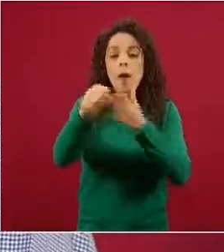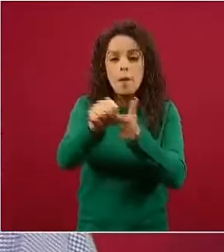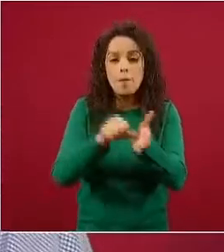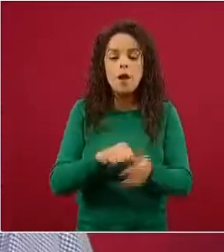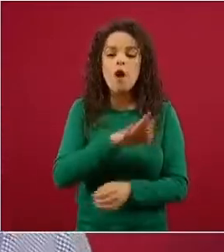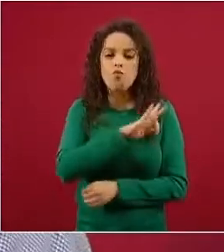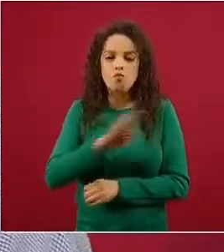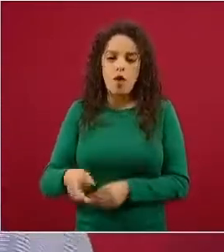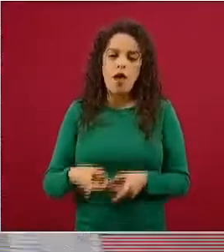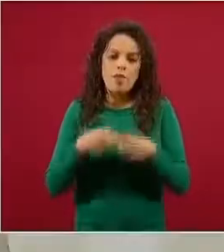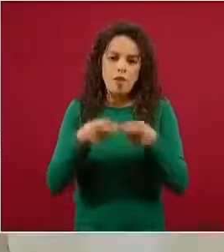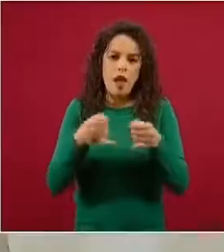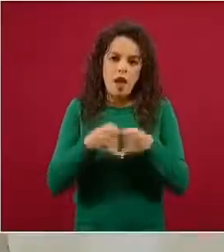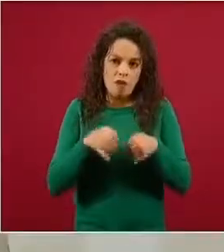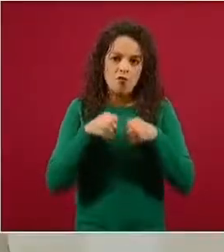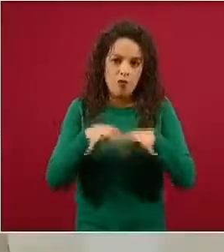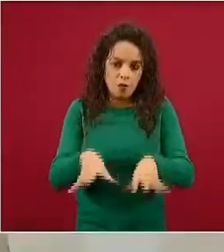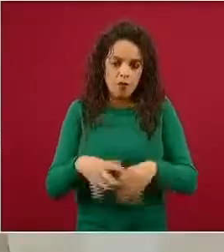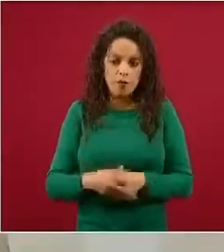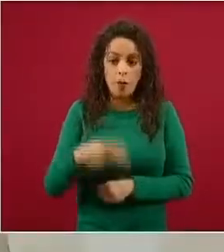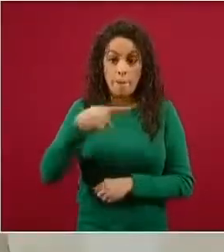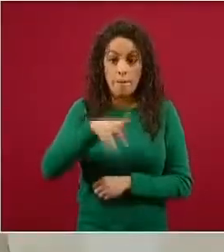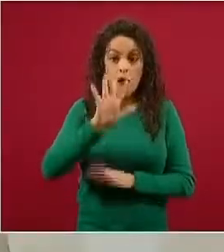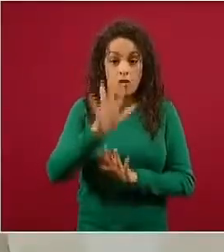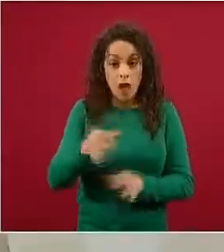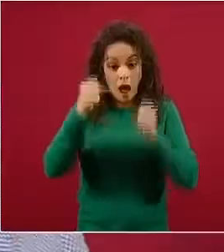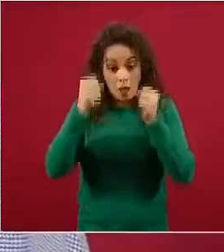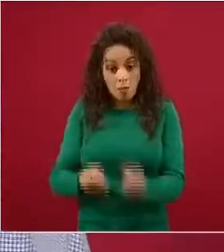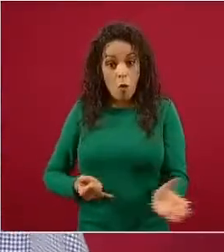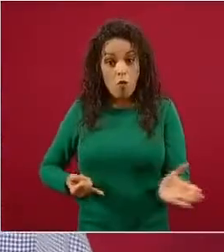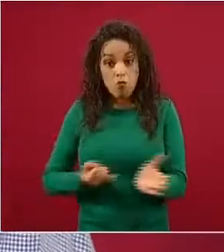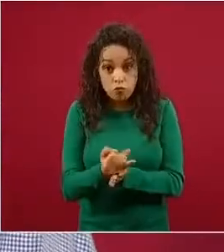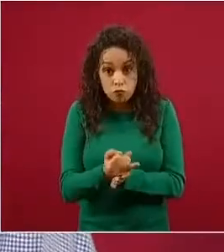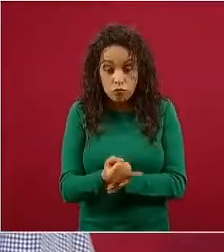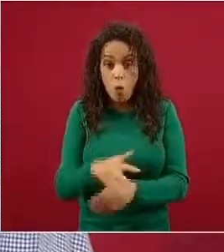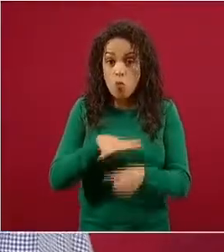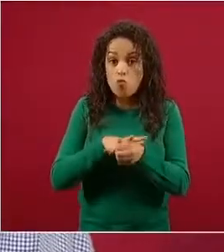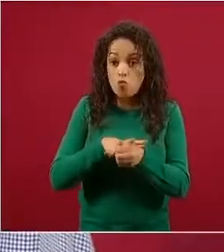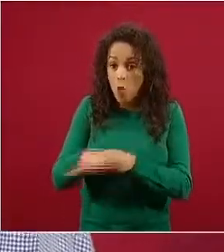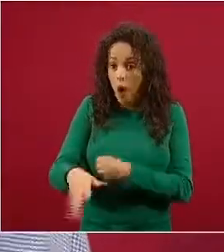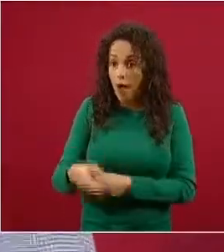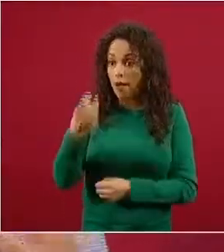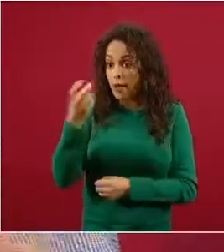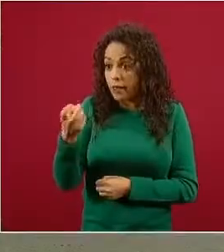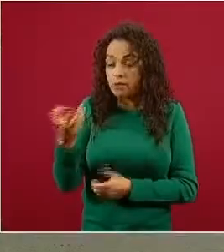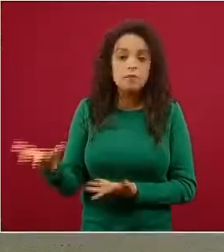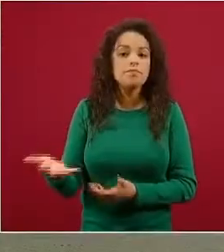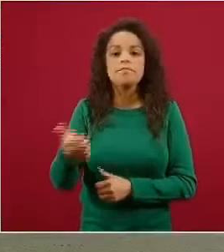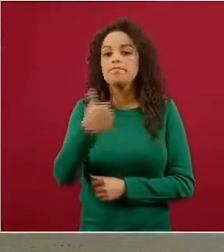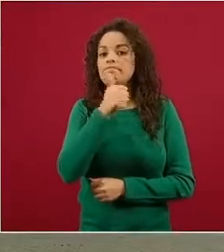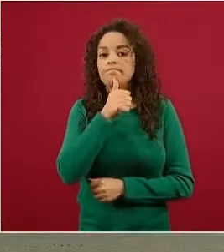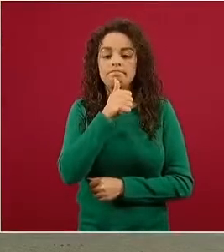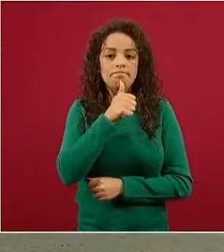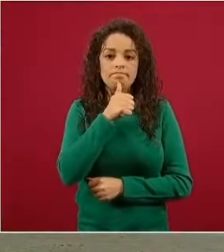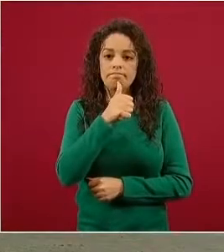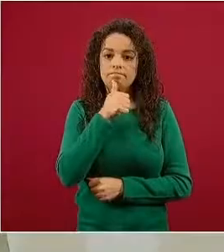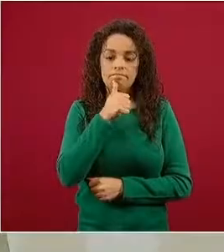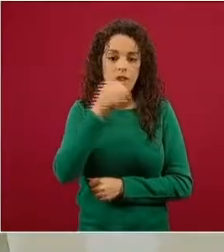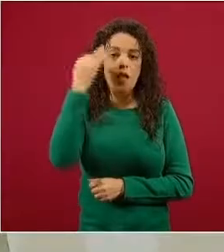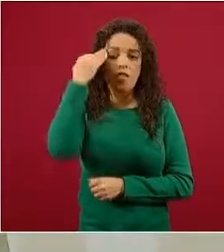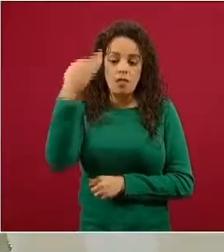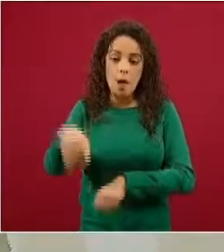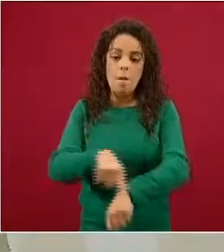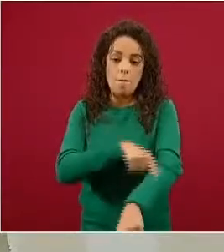que ahora no lo describí, que es el proceso en el que se logra la dictaminación de cada una de las defunciones